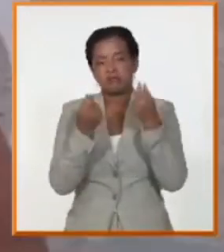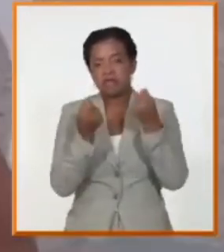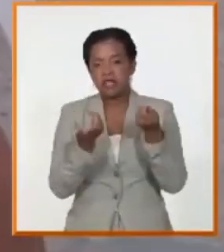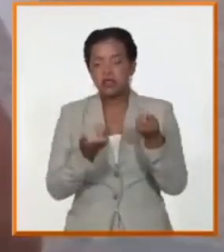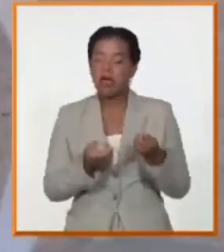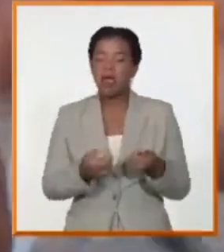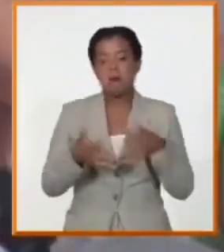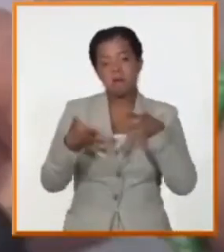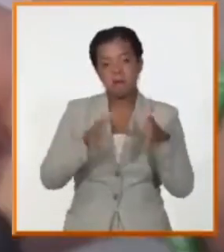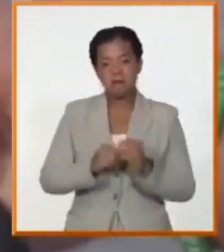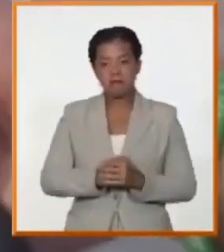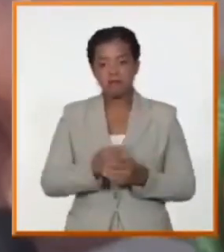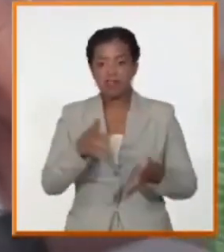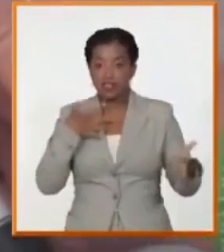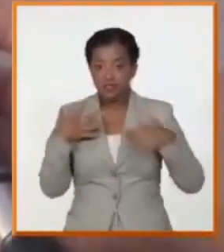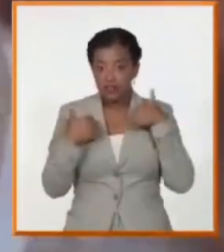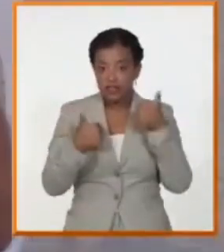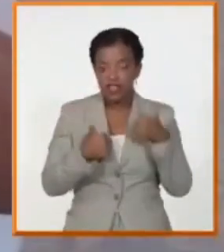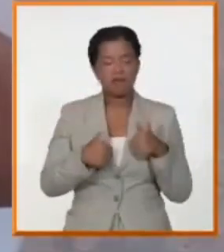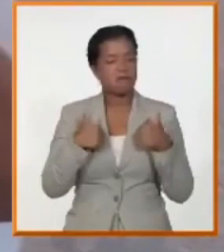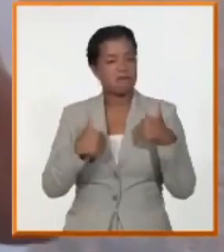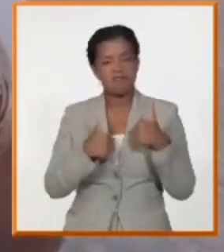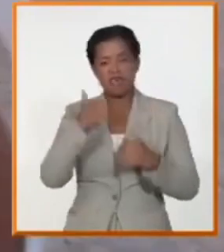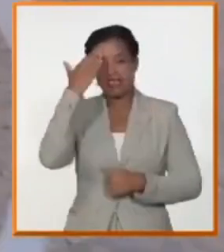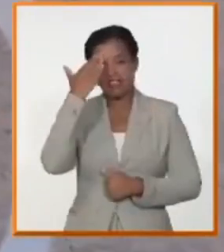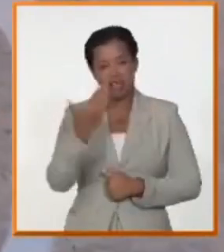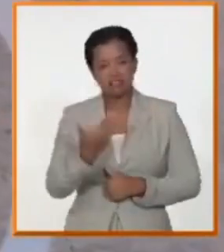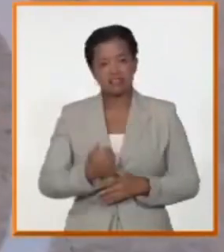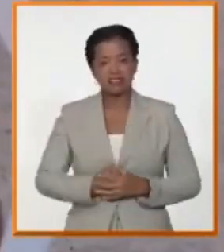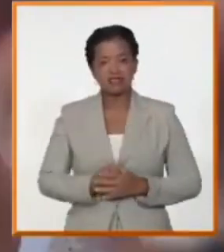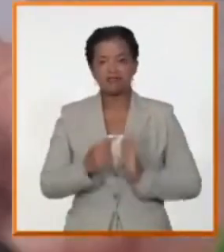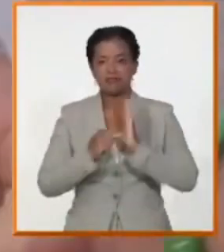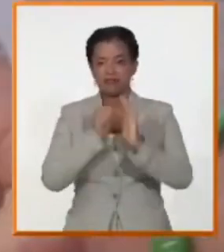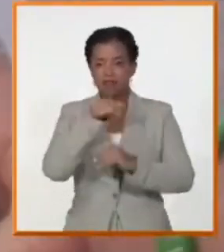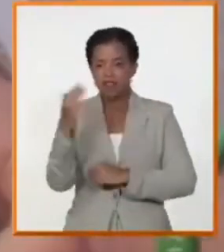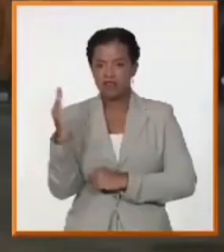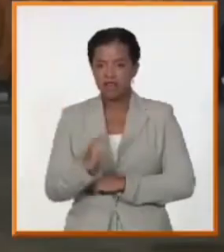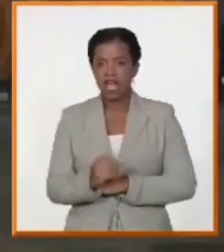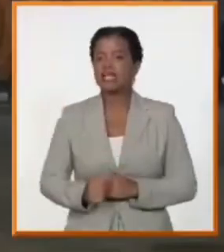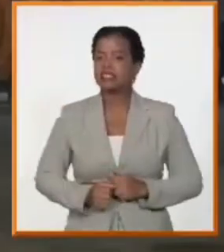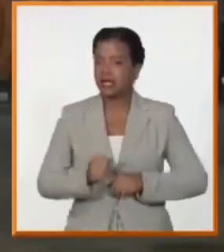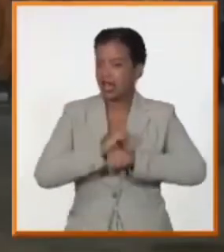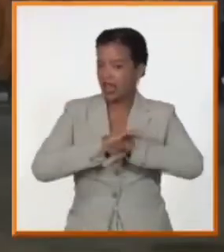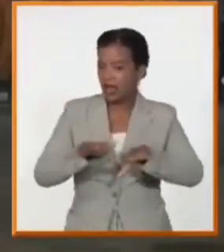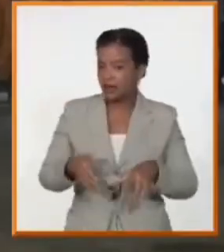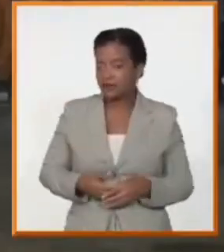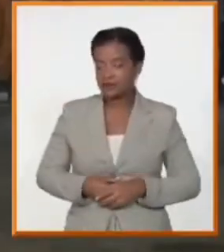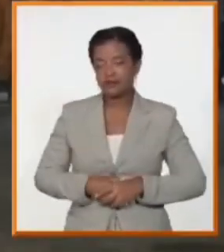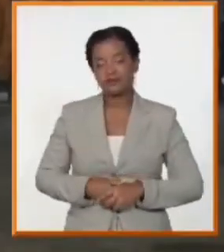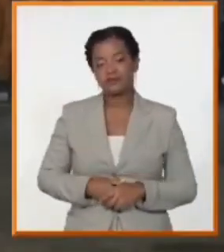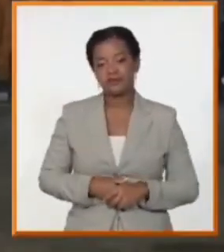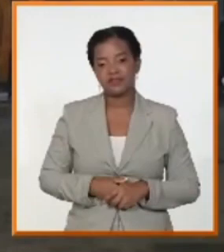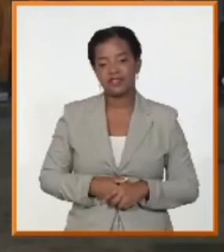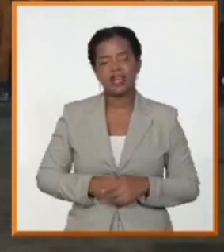asequibles. ¿La está pasando bien? Bien, bien, gracias. ¿Recomiendan a la gente que venga aquí a este punto? Claro. Diversas formas de gestión,